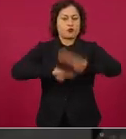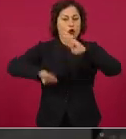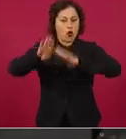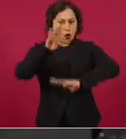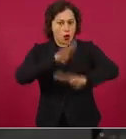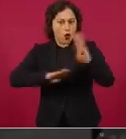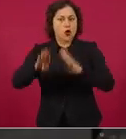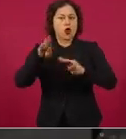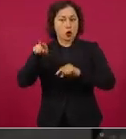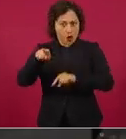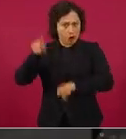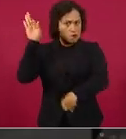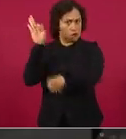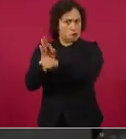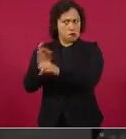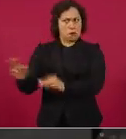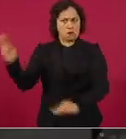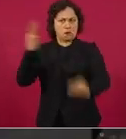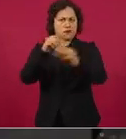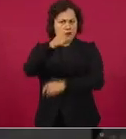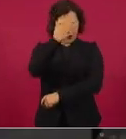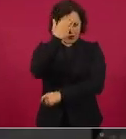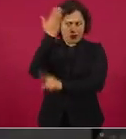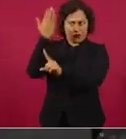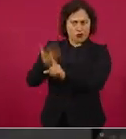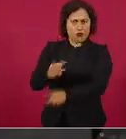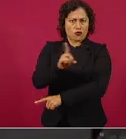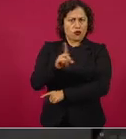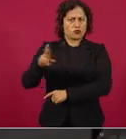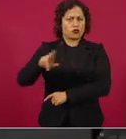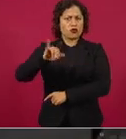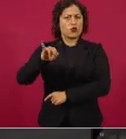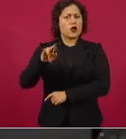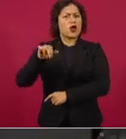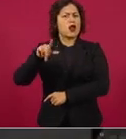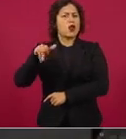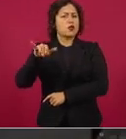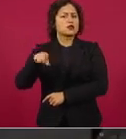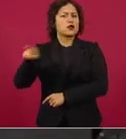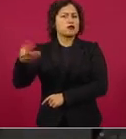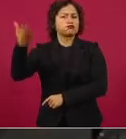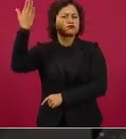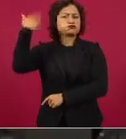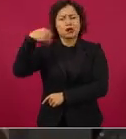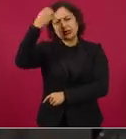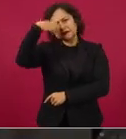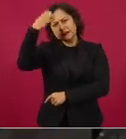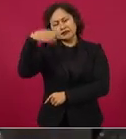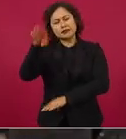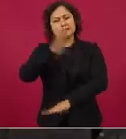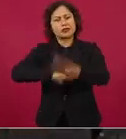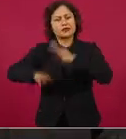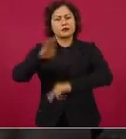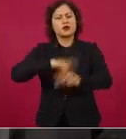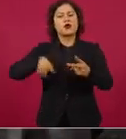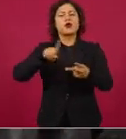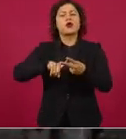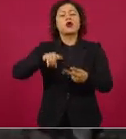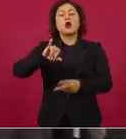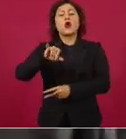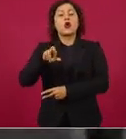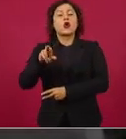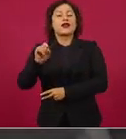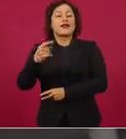montaña, usted conoce al doctor Juan Luis Cifuentes, biólogo de muchos años, al doctor Jorge Telles, rector del